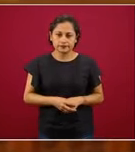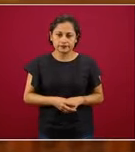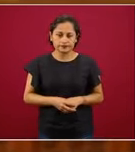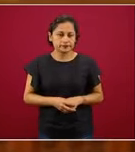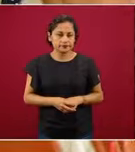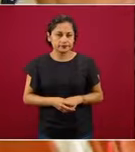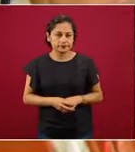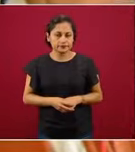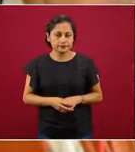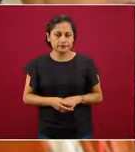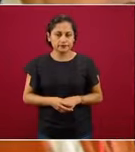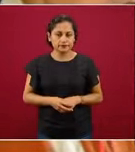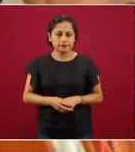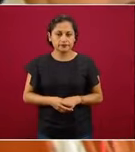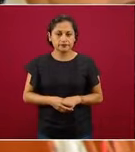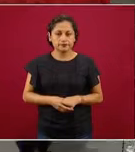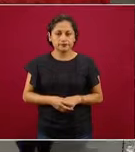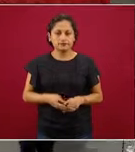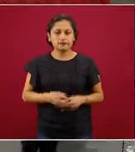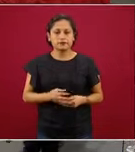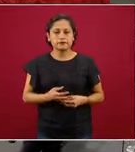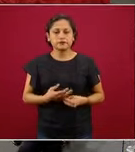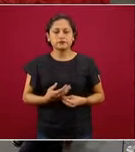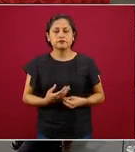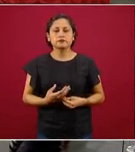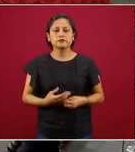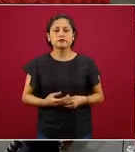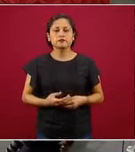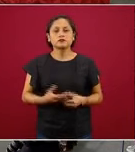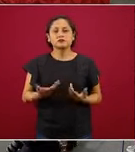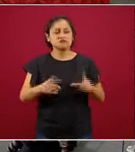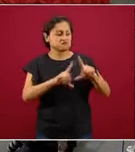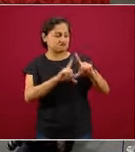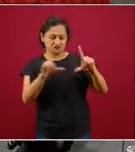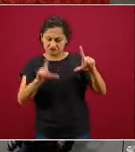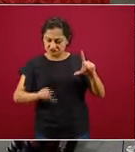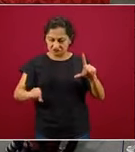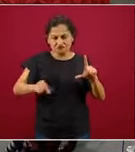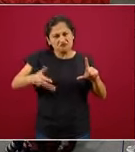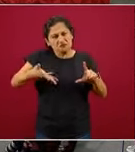¿Perdón? El promedio nacional ronda los 20 minutos.